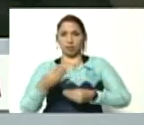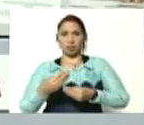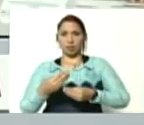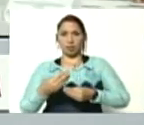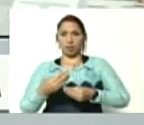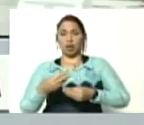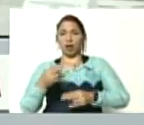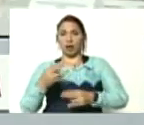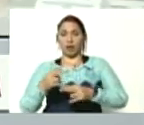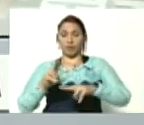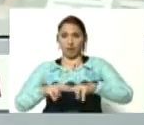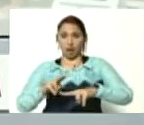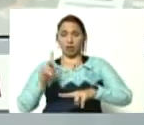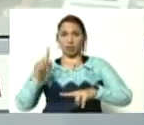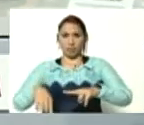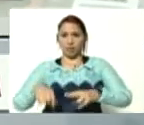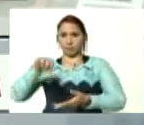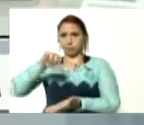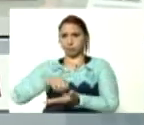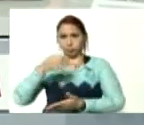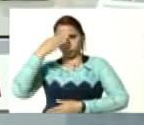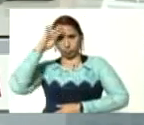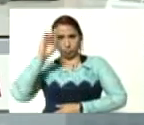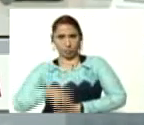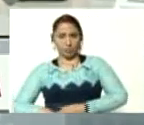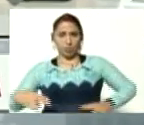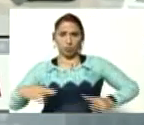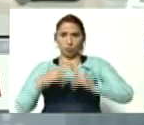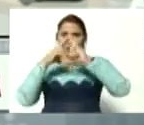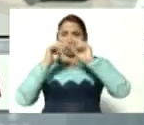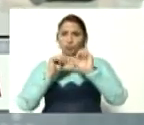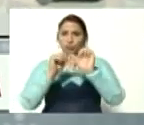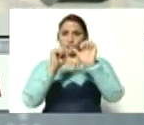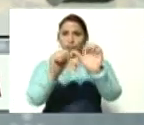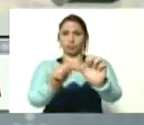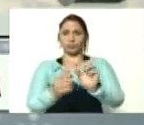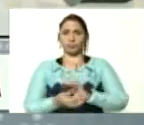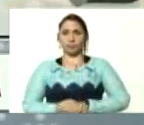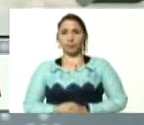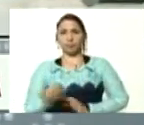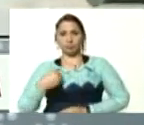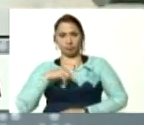y que en el curso de los encuentros sostenidos hemos podido